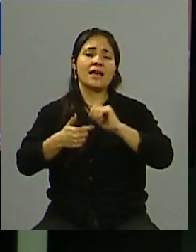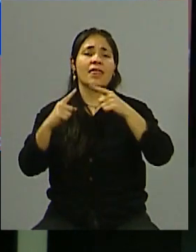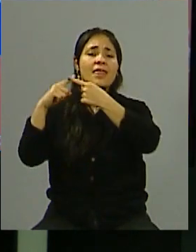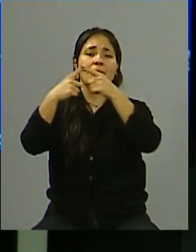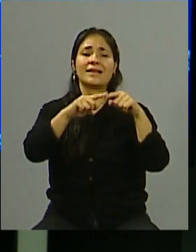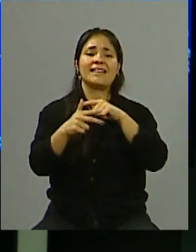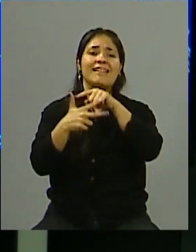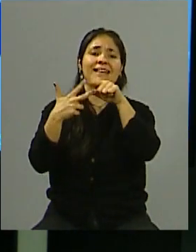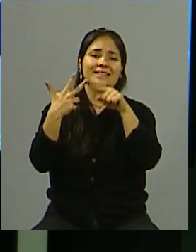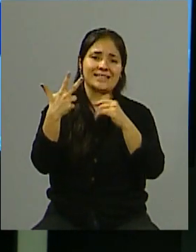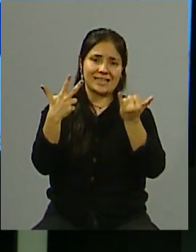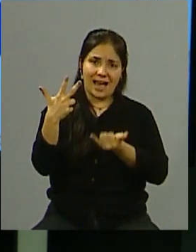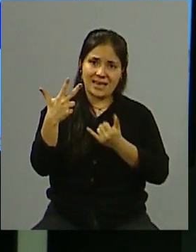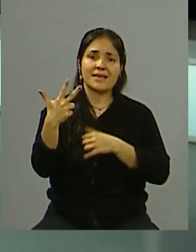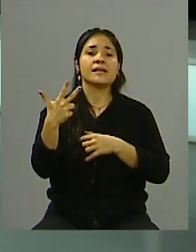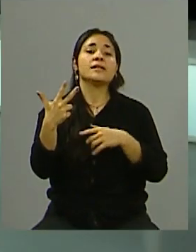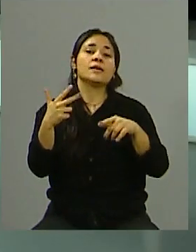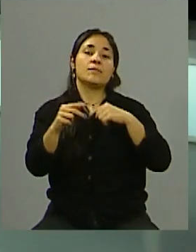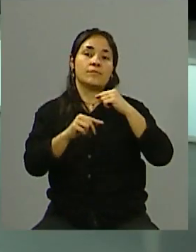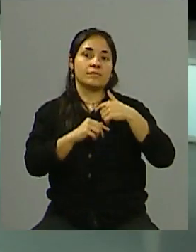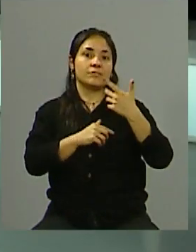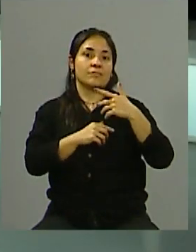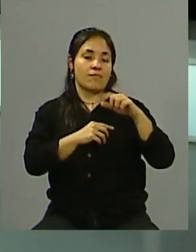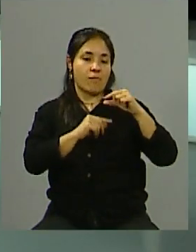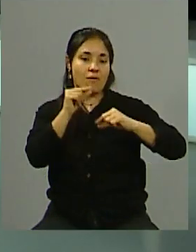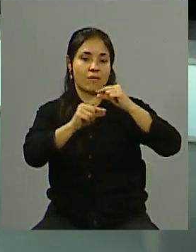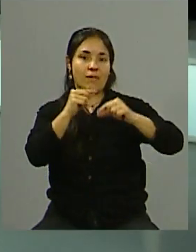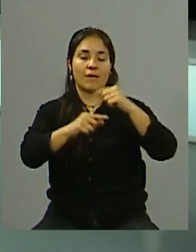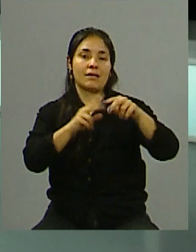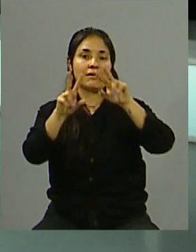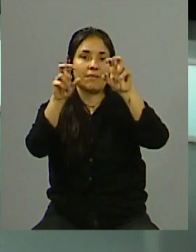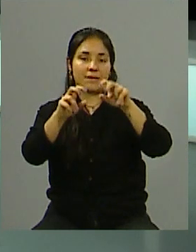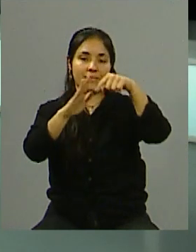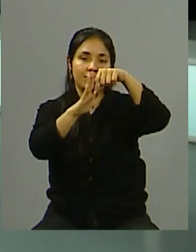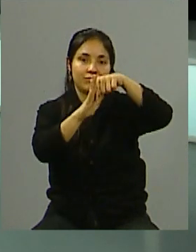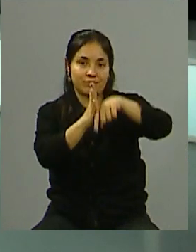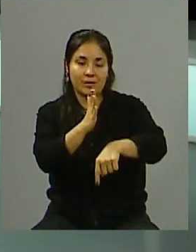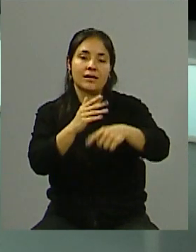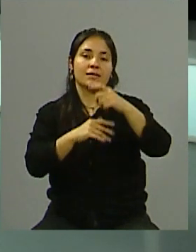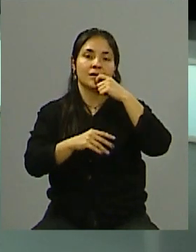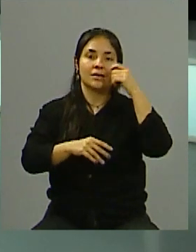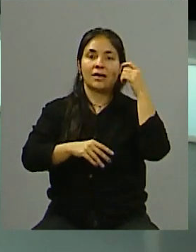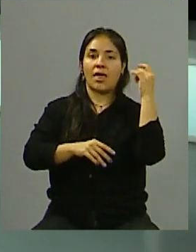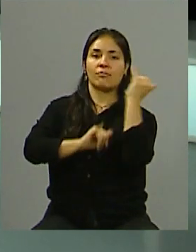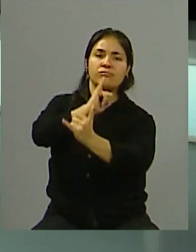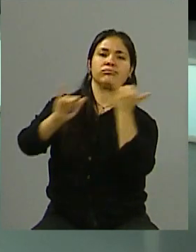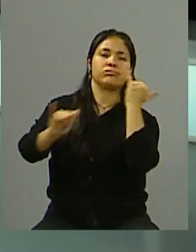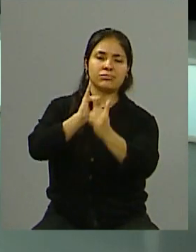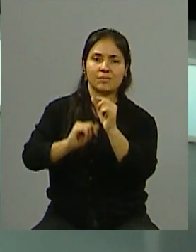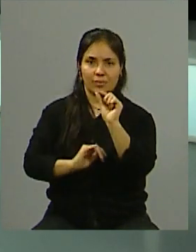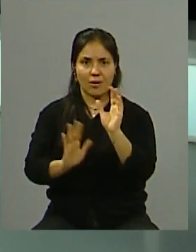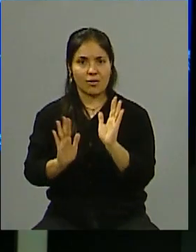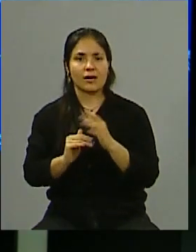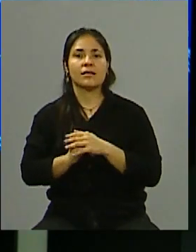que progresivamente se va a ir entrando en otro nivel de contenido respecto de tipos de acusaciones. Esto que vos